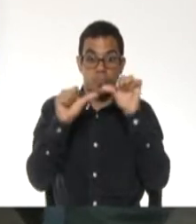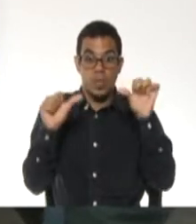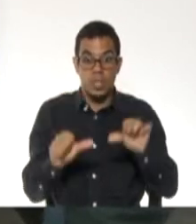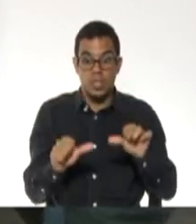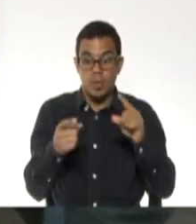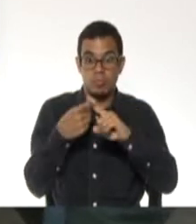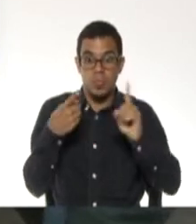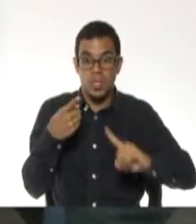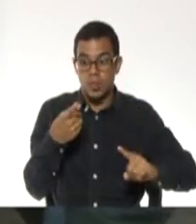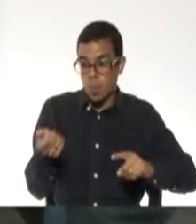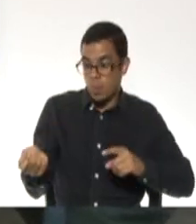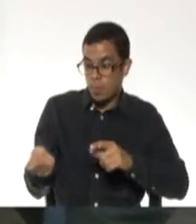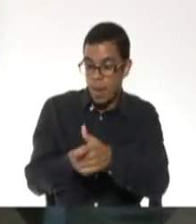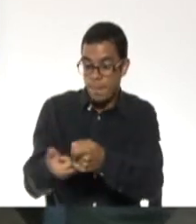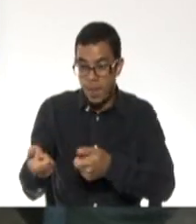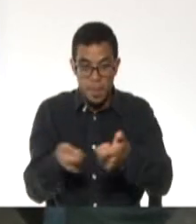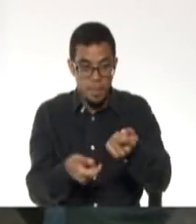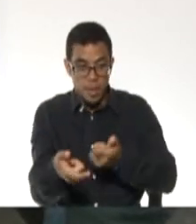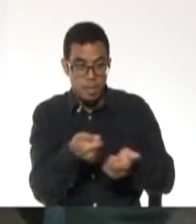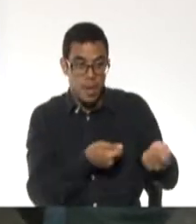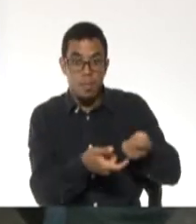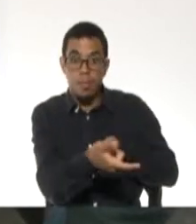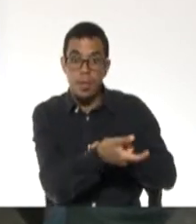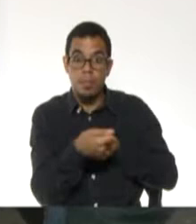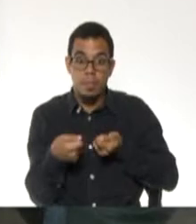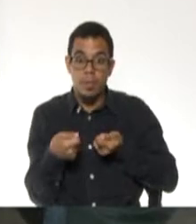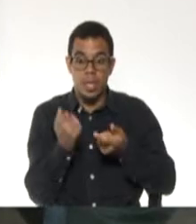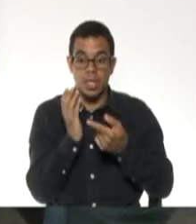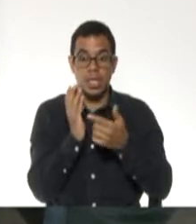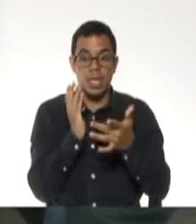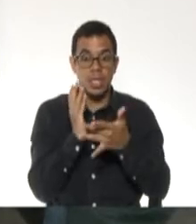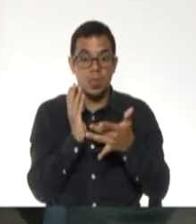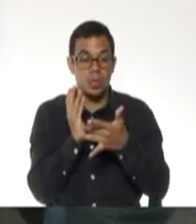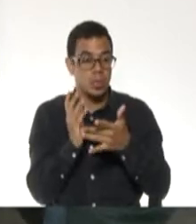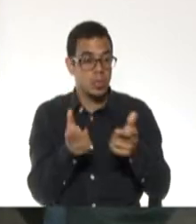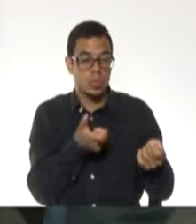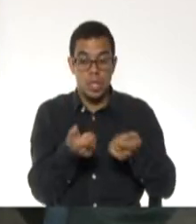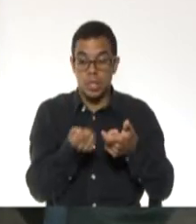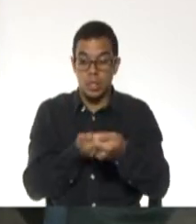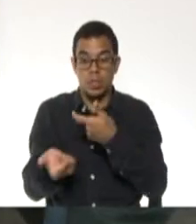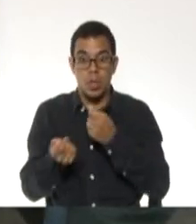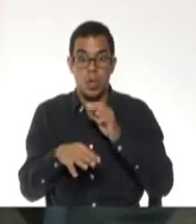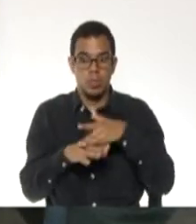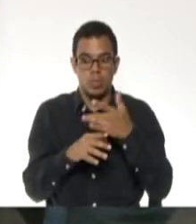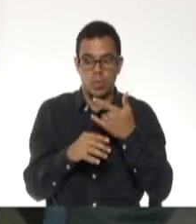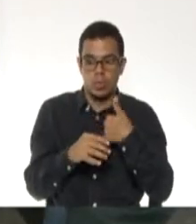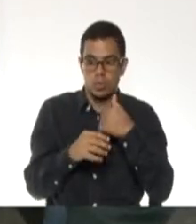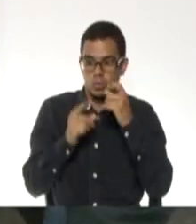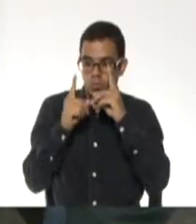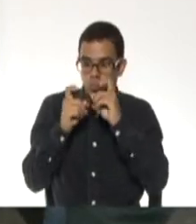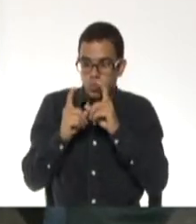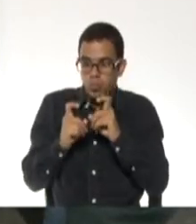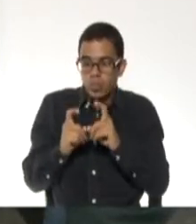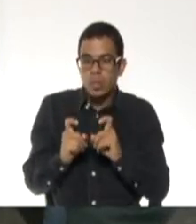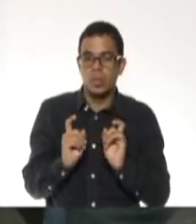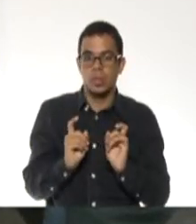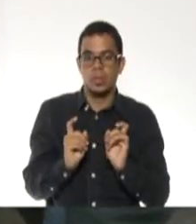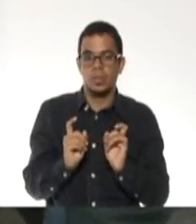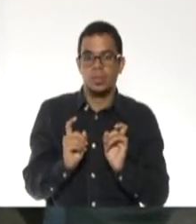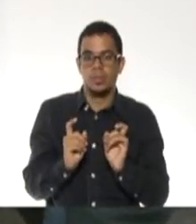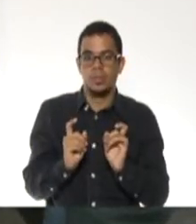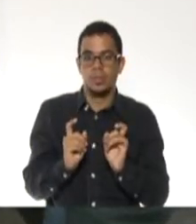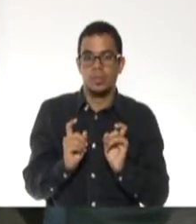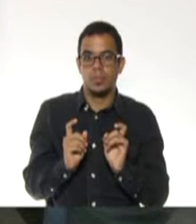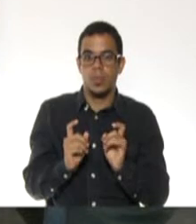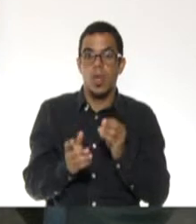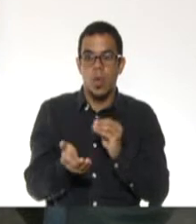antes de realizar la Muy prueba. importante desconectarlo, porque así lo que vamos a hacer inicialmente es un diagnóstico. Después, cuando vamos a probarlo, sí, hacemos de